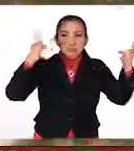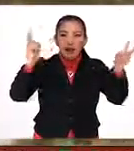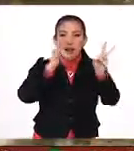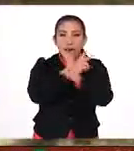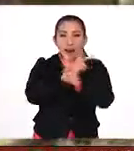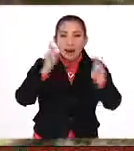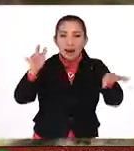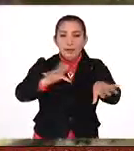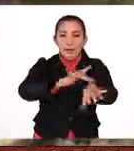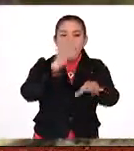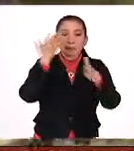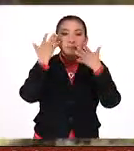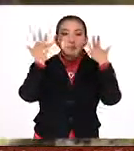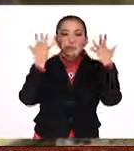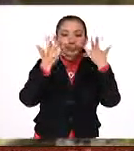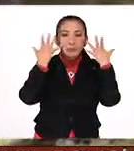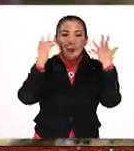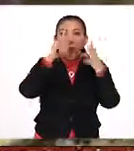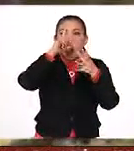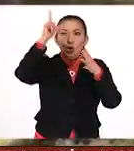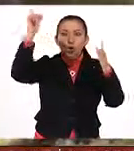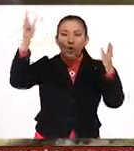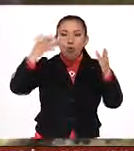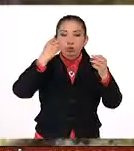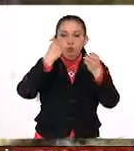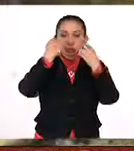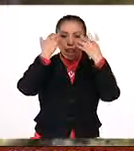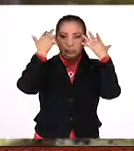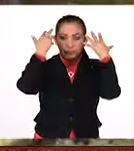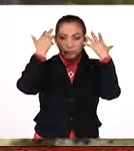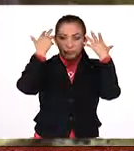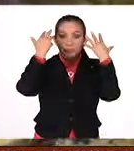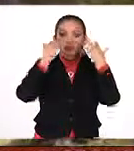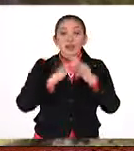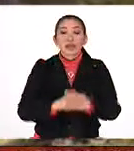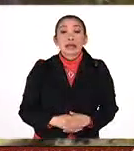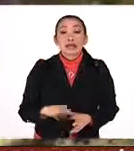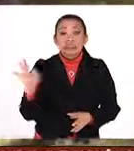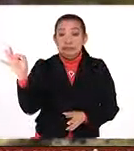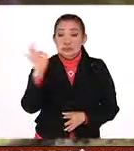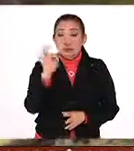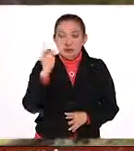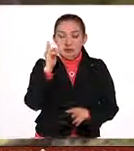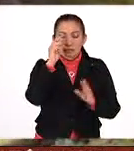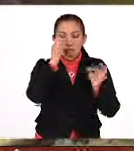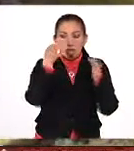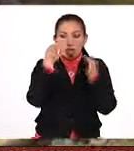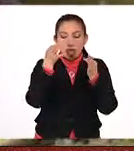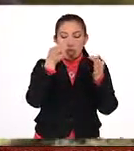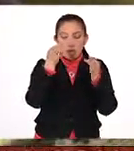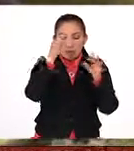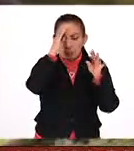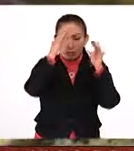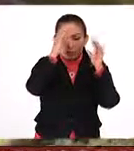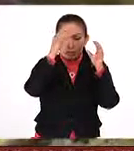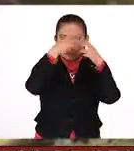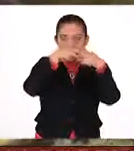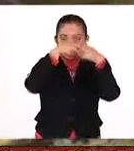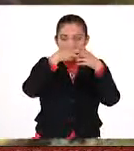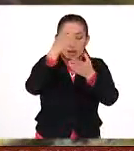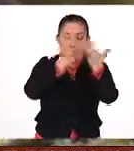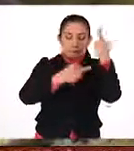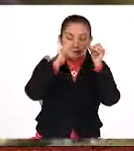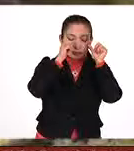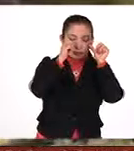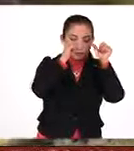aire que toca la piel de tu rostro y la luz que pasa a través de tus ojos si te desconcentras y empiezas a pensar mucho regresas